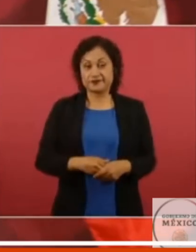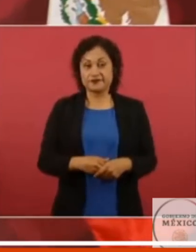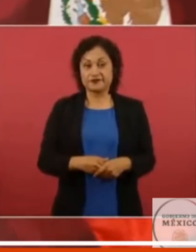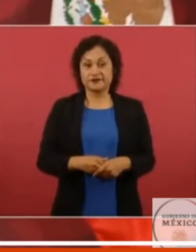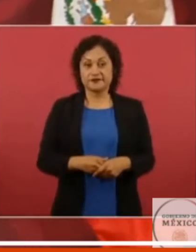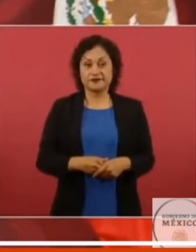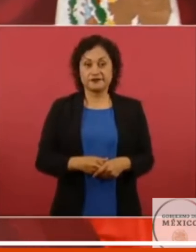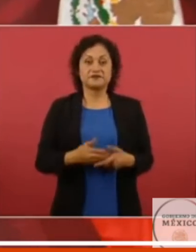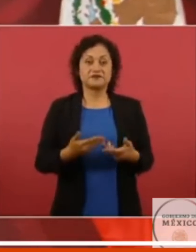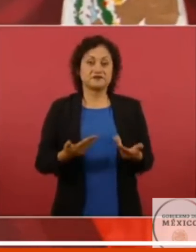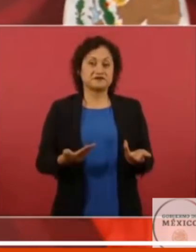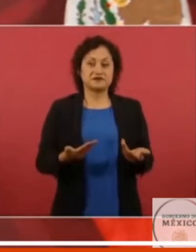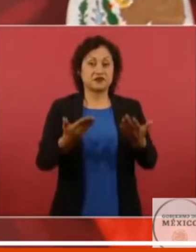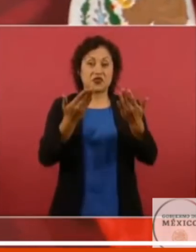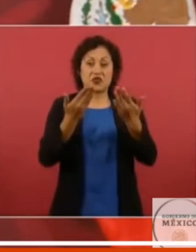el nivel de inmoralidad,